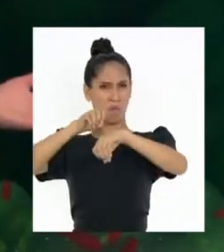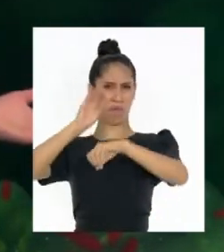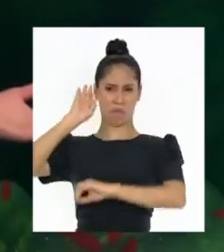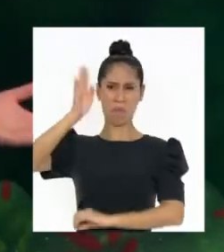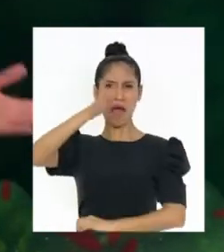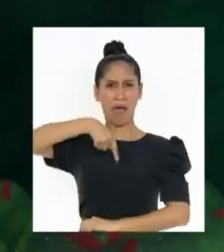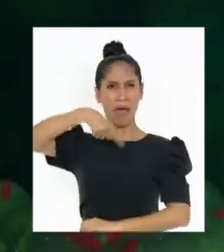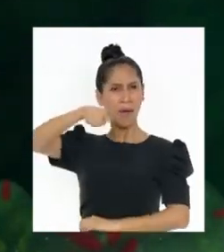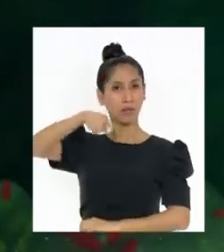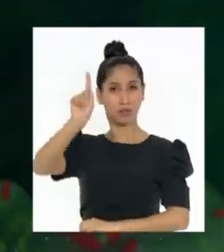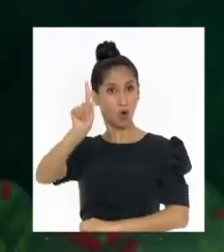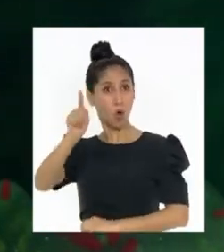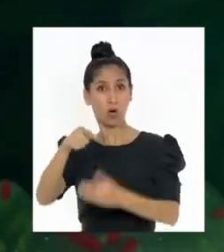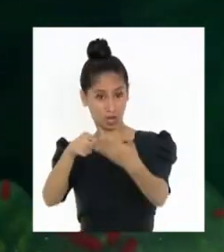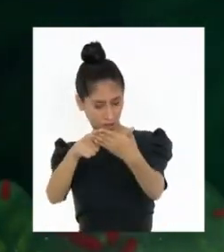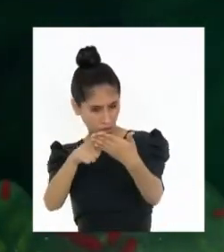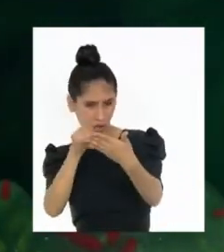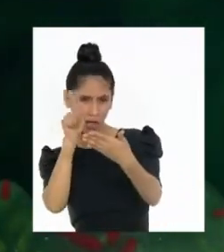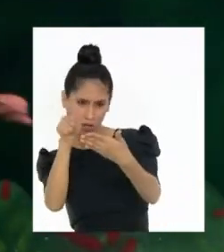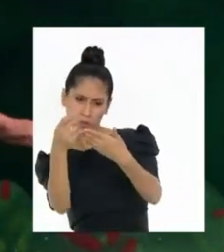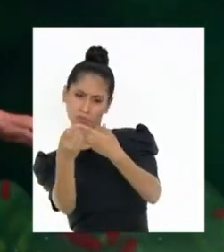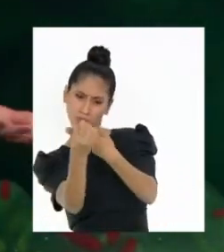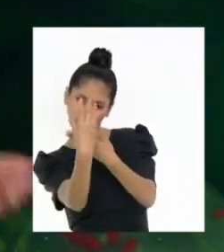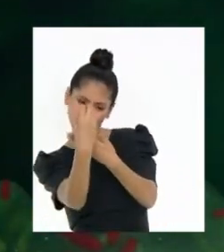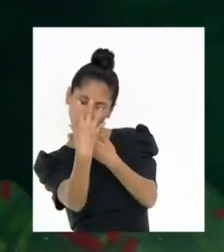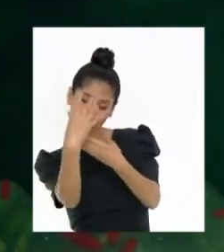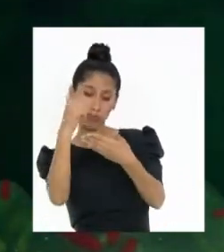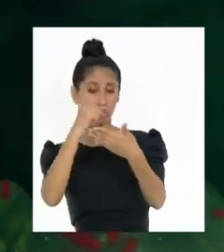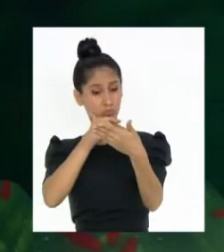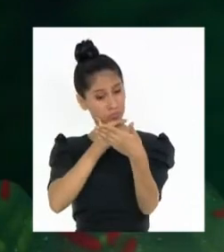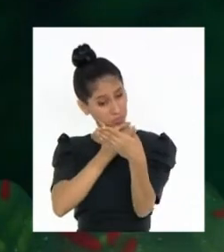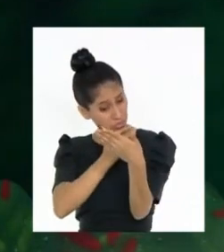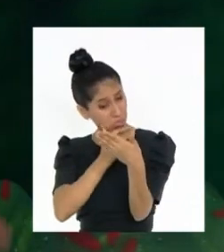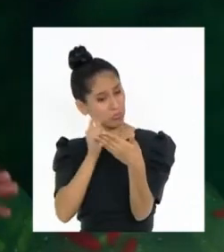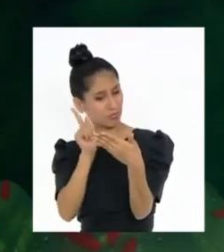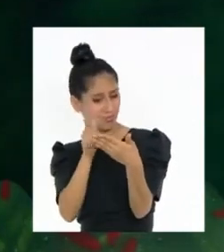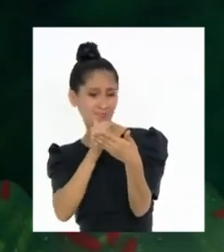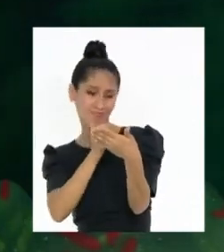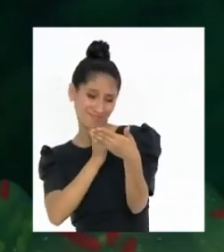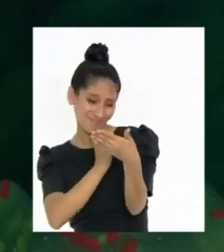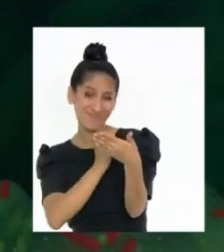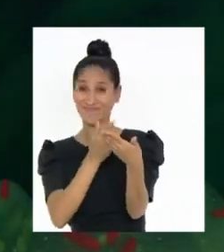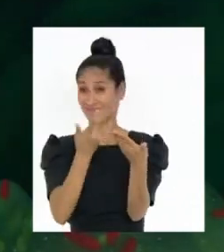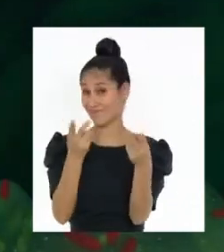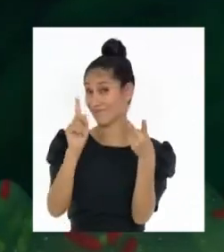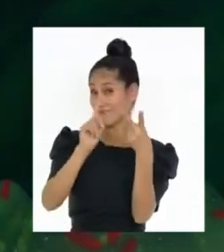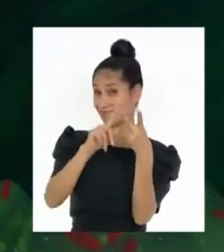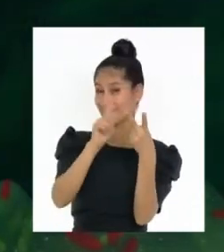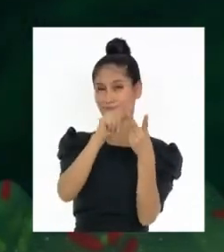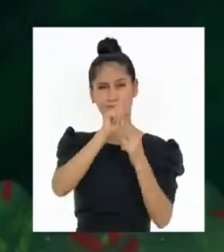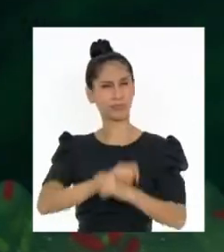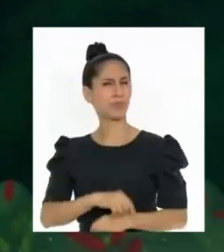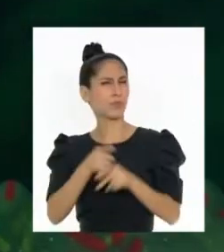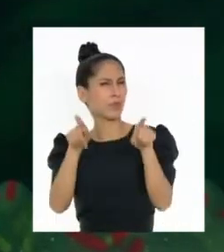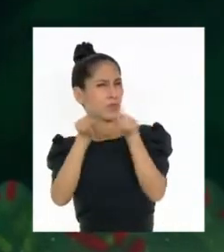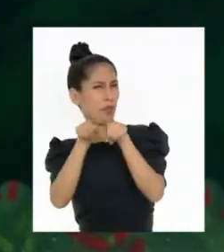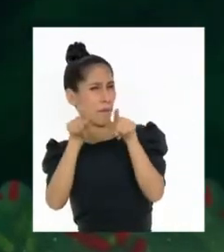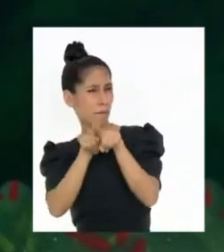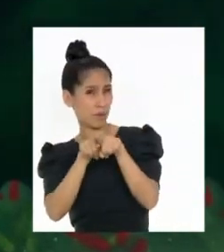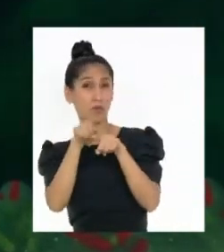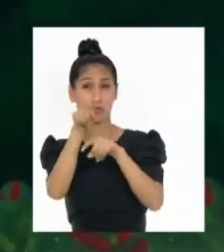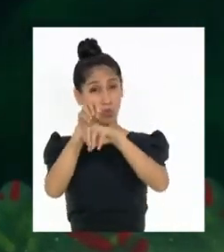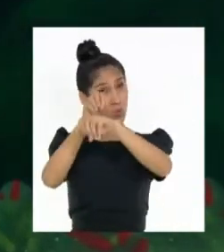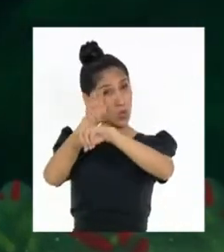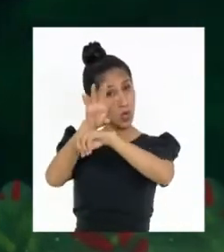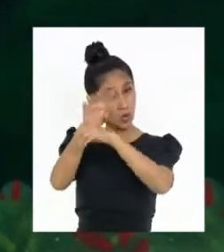manera obligatoria, sino una sugerencia o consejo amable y útil. Y, dos, que obtendrá un